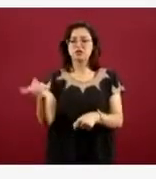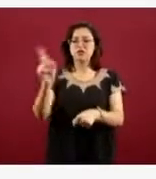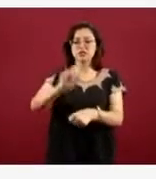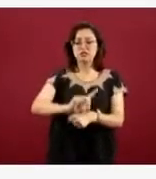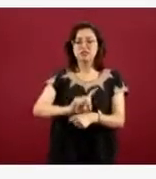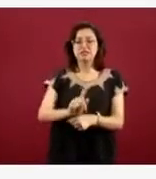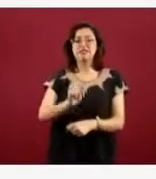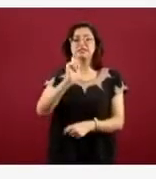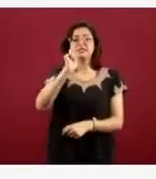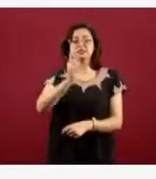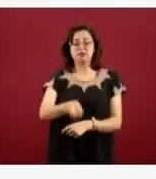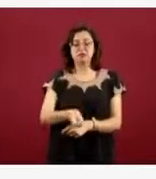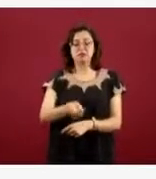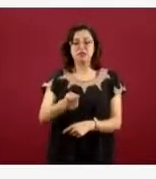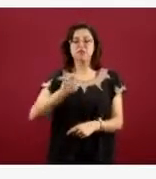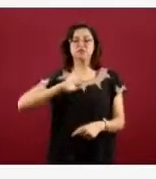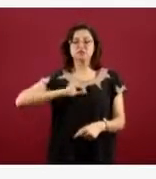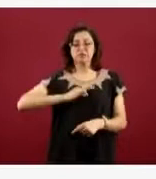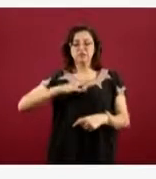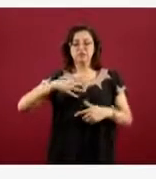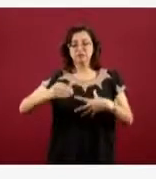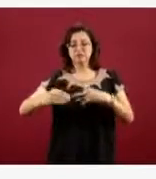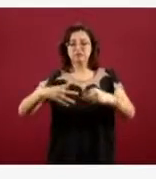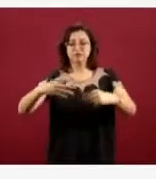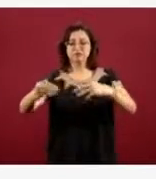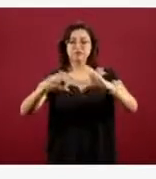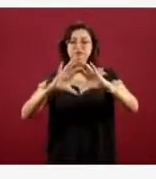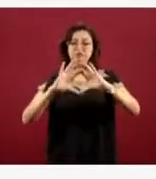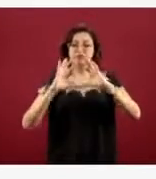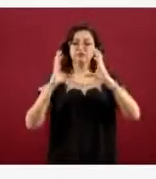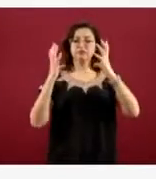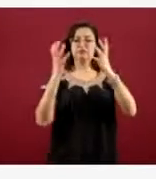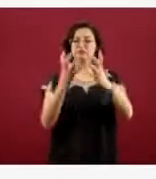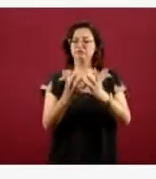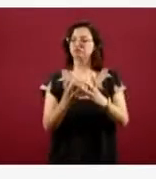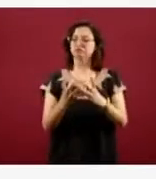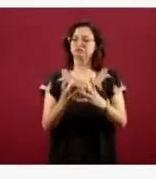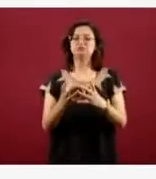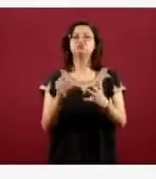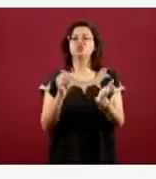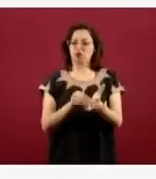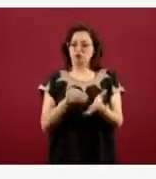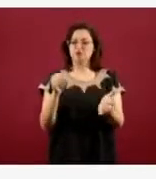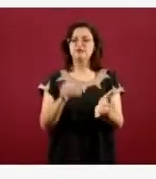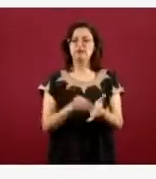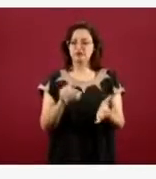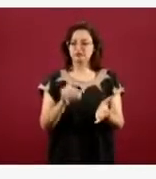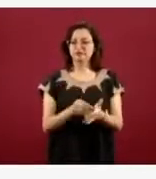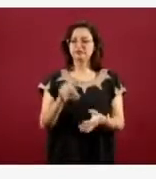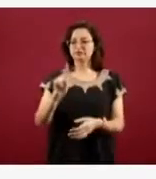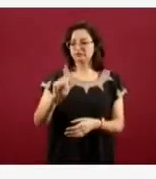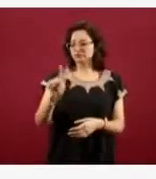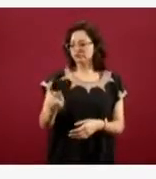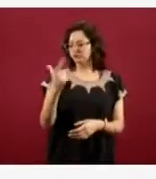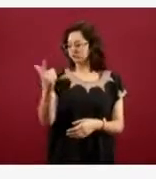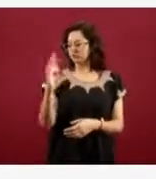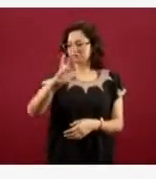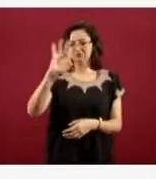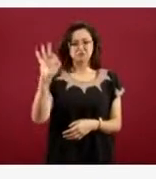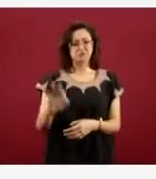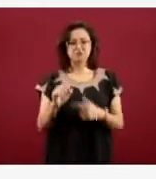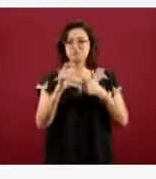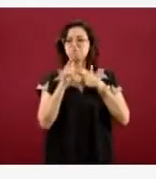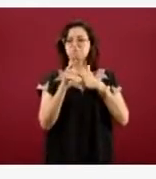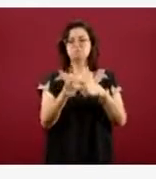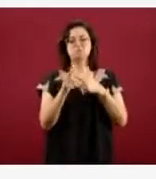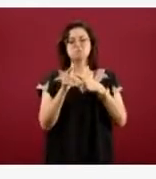nos habla de que la transmisión a nivel mundial se mantiene activa. Ese 77 no ha disminuido, se ha mantenido